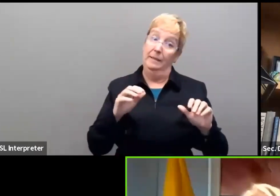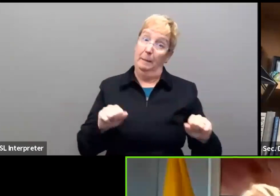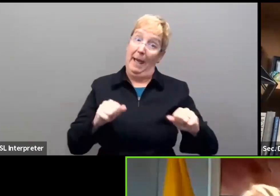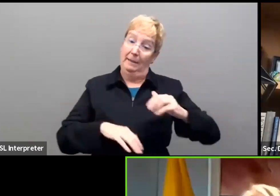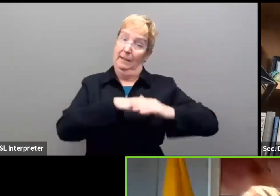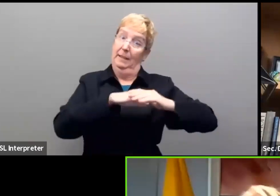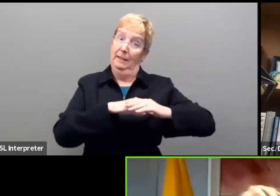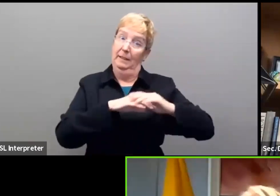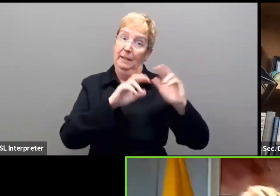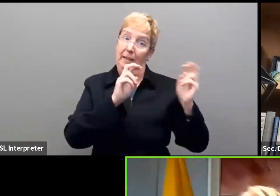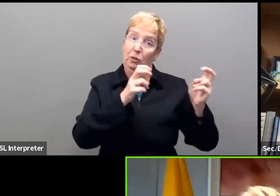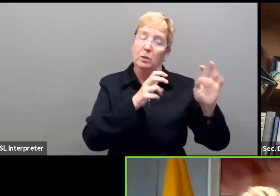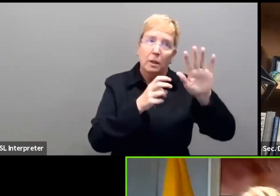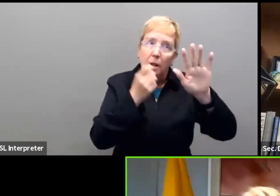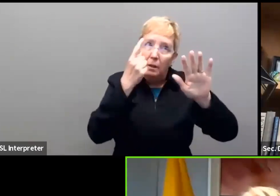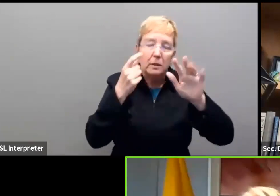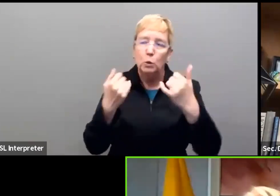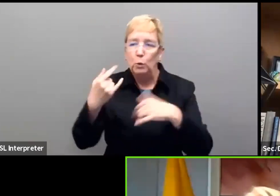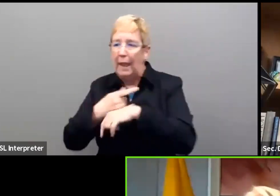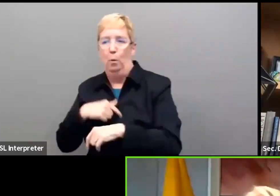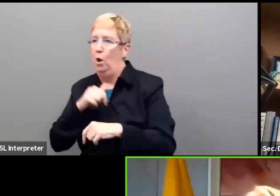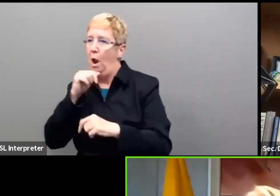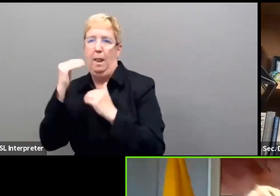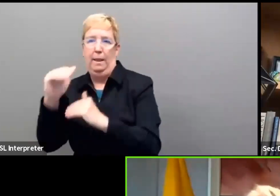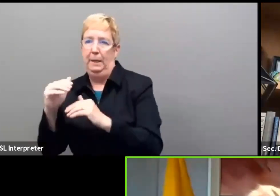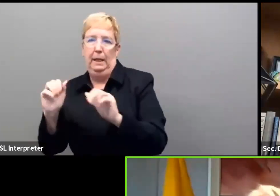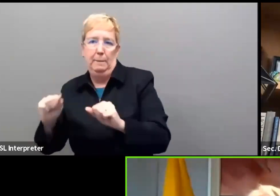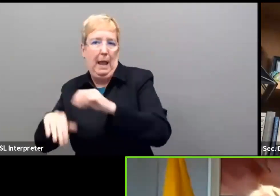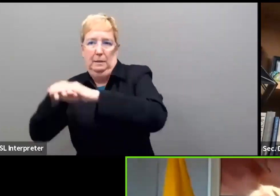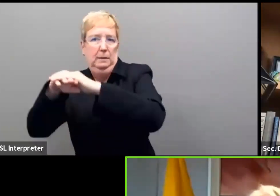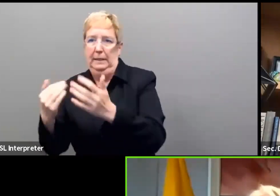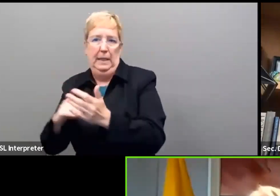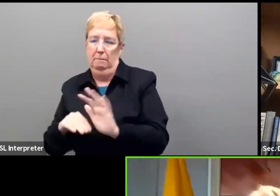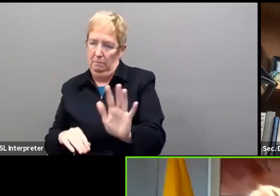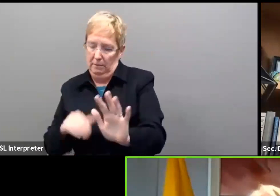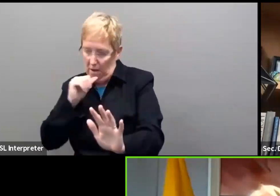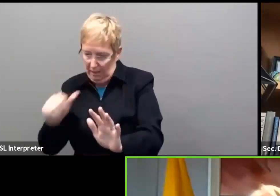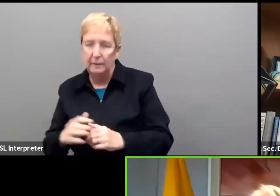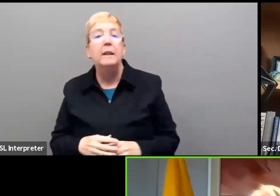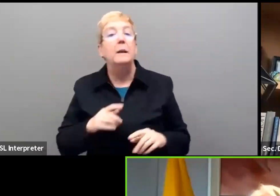infraccionar o multar a la gente y la policía estatal va a ayudar a